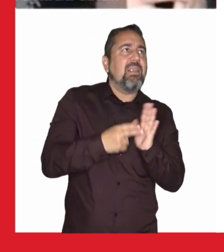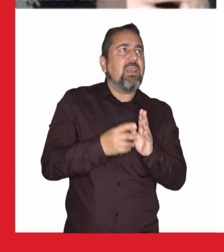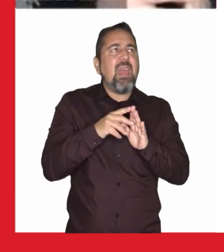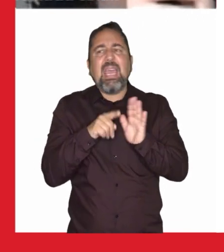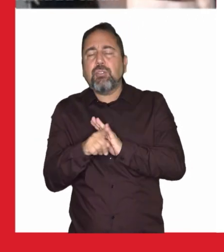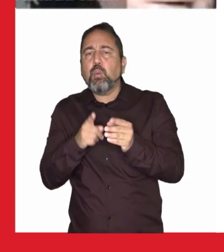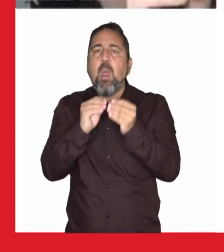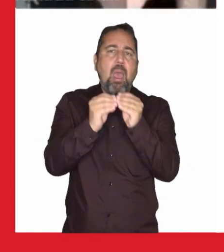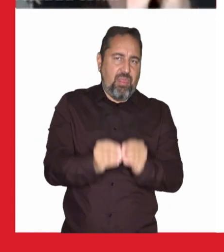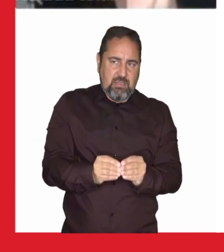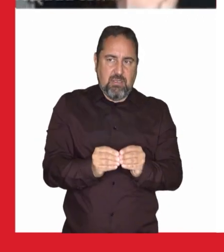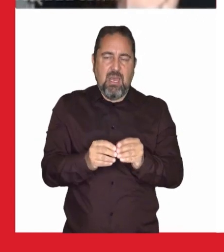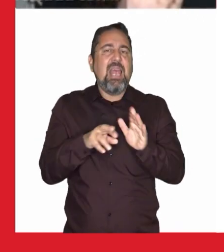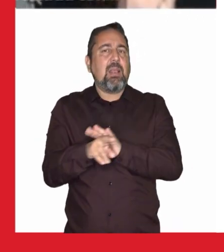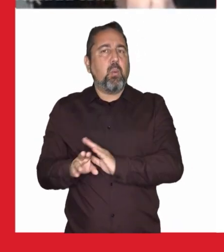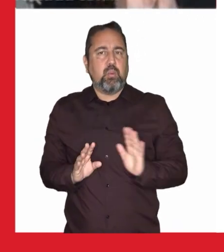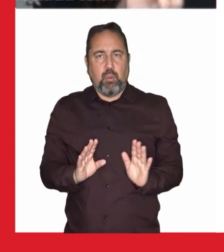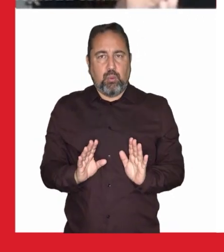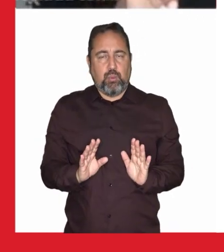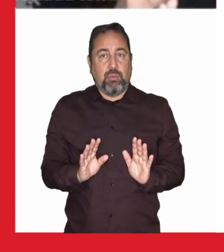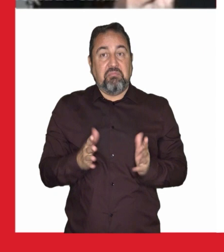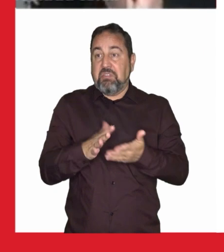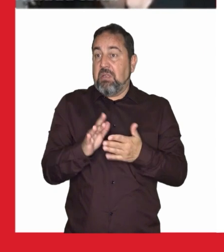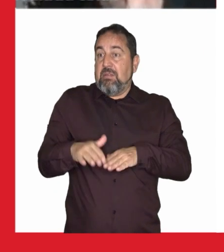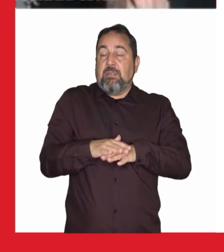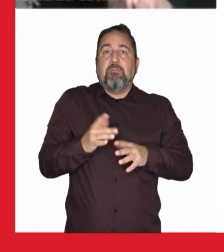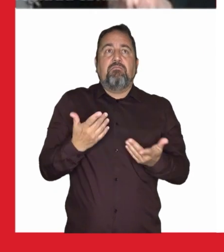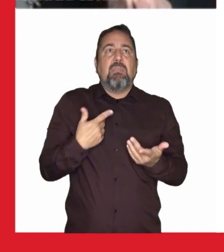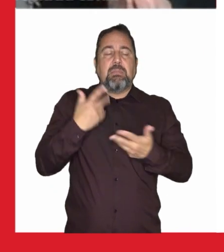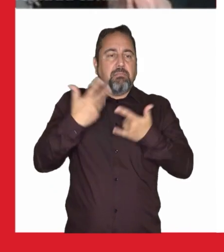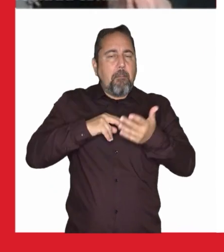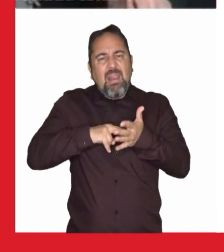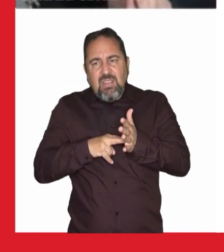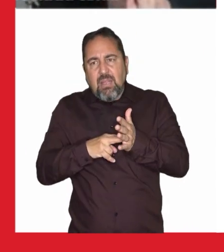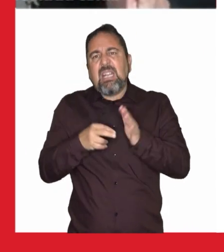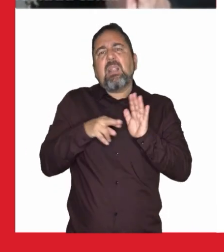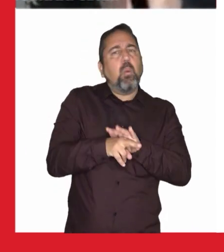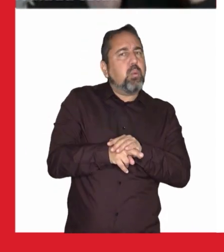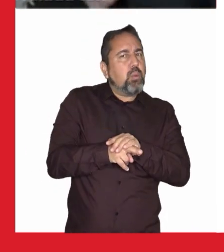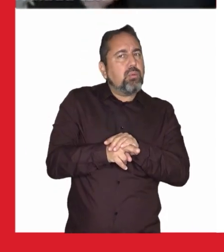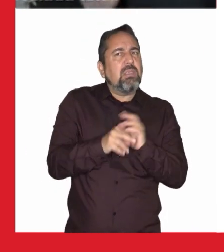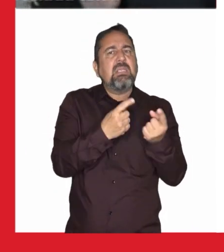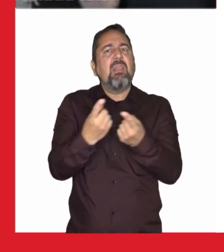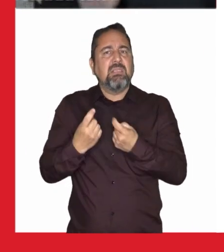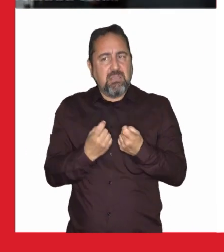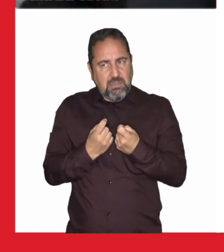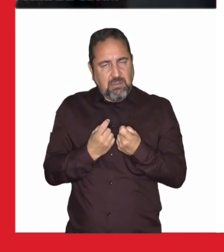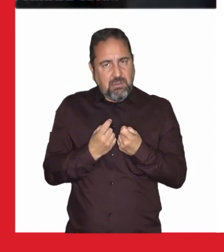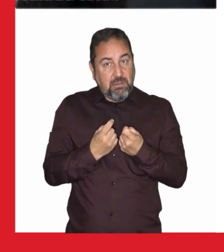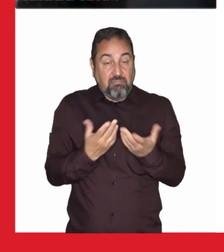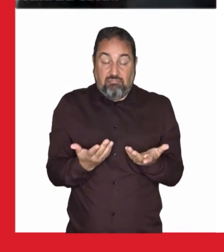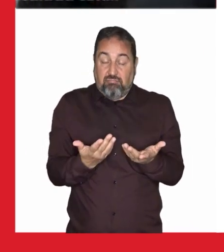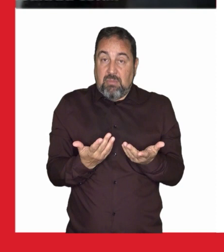gestión, es una planificación de la gestión que vas a hacer de unos recursos. ¿Vale? Básicamente tienes que planificar